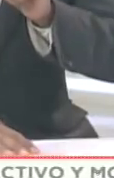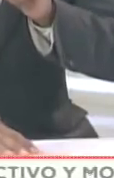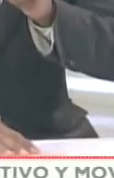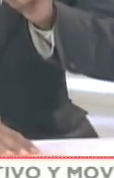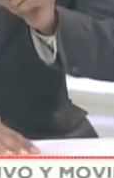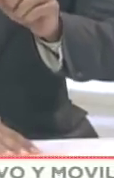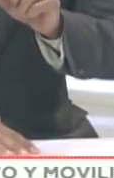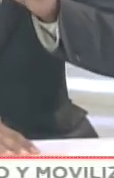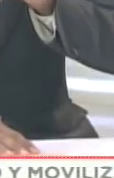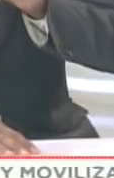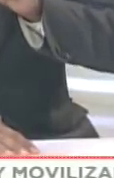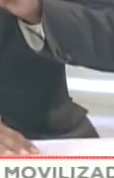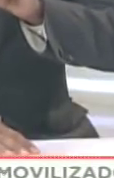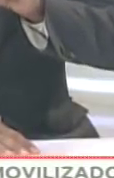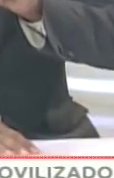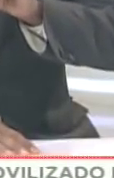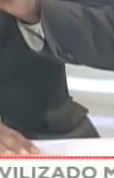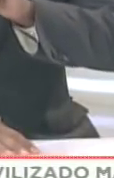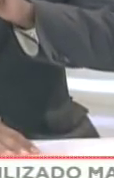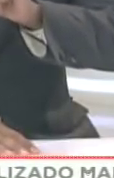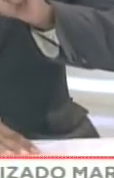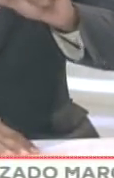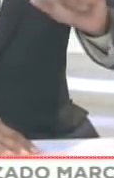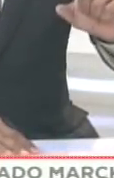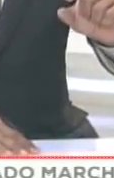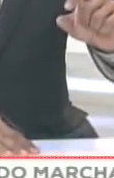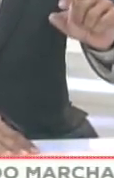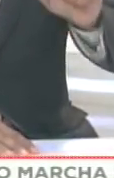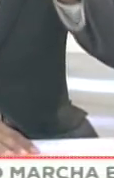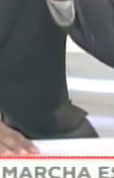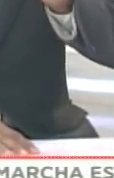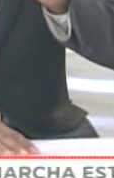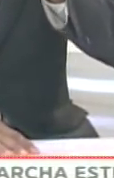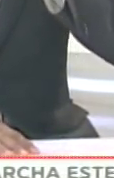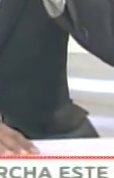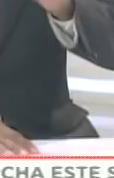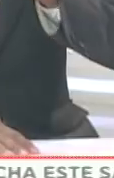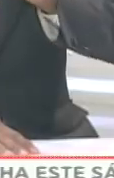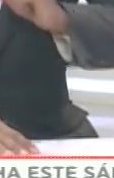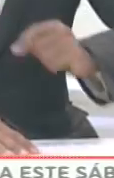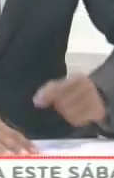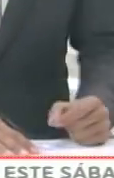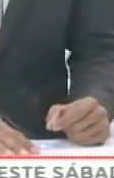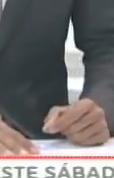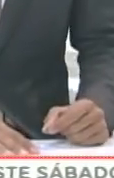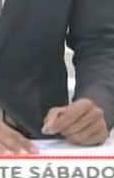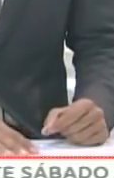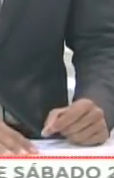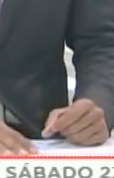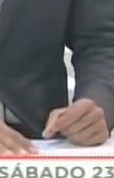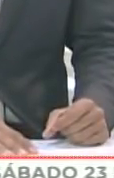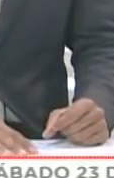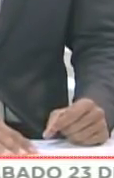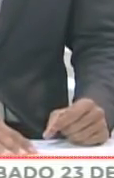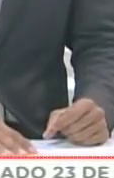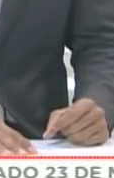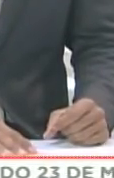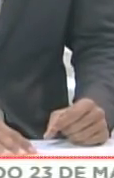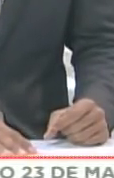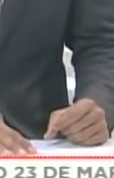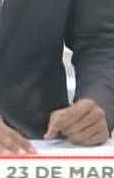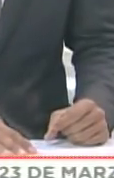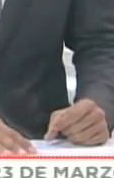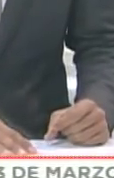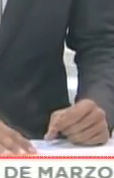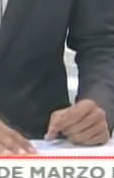A esta hora vamos a darle noticias de último momento. Se celebra el sexto aniversario por todo lo alto del Movimiento por la Paz y la Vida